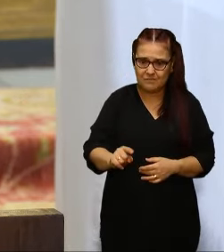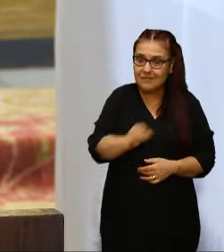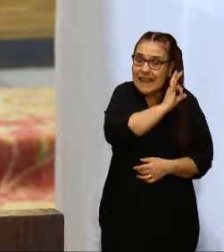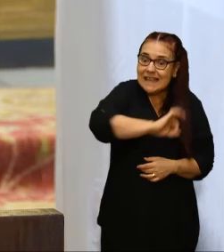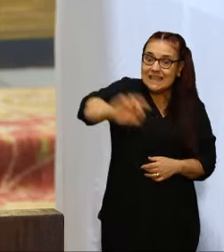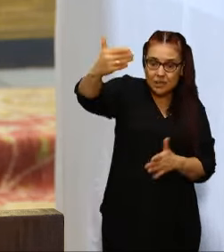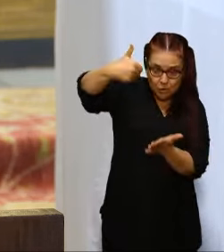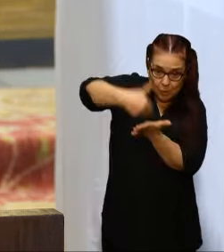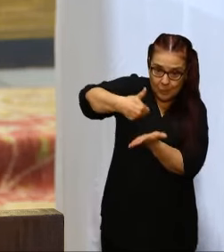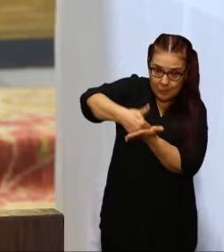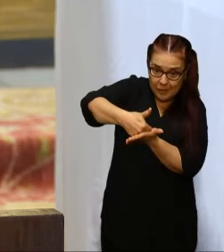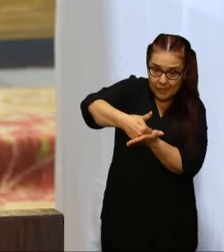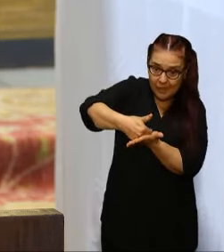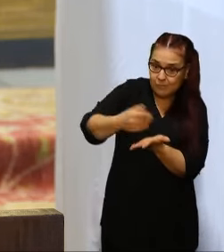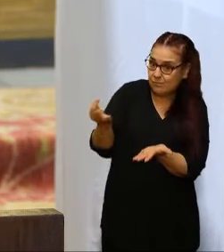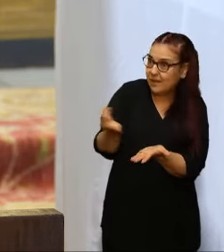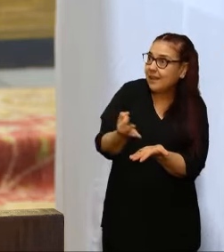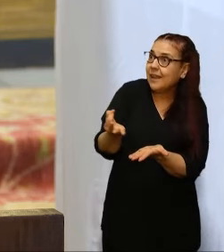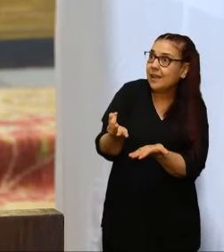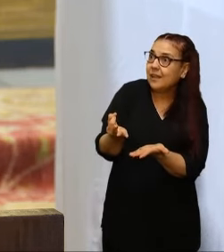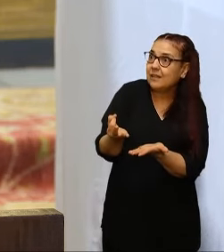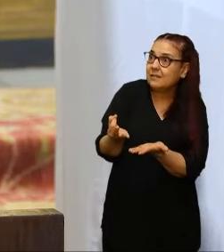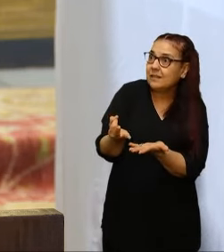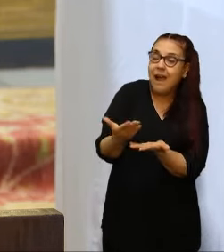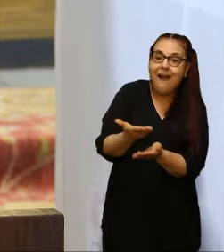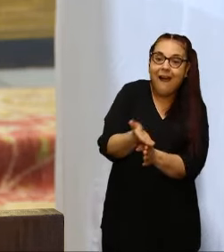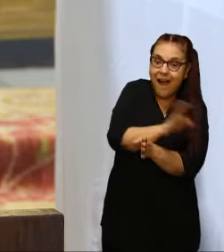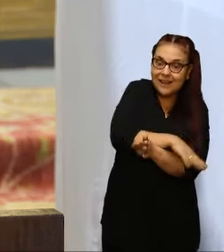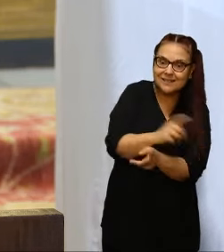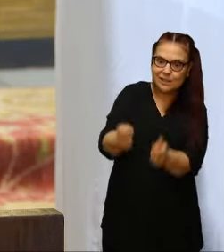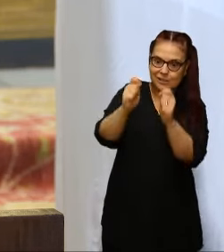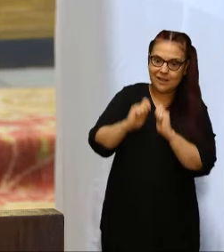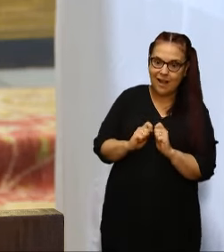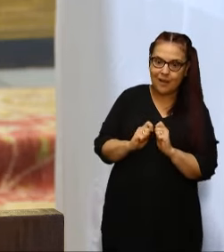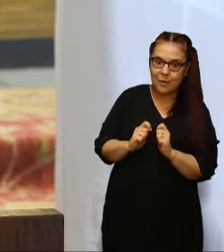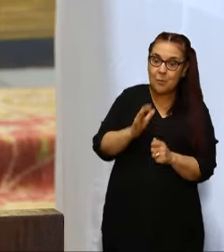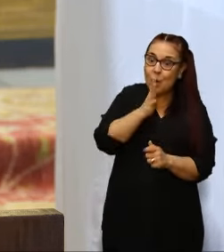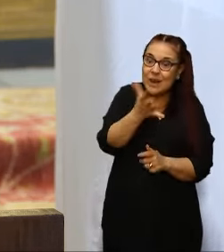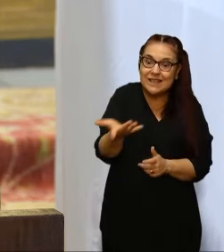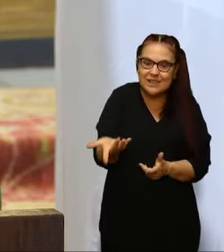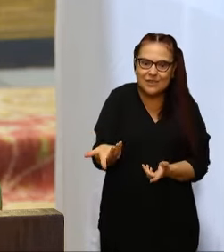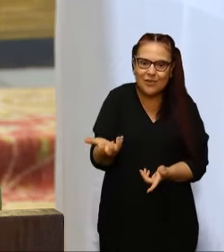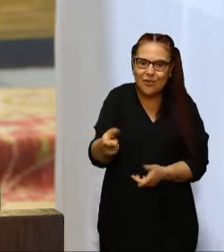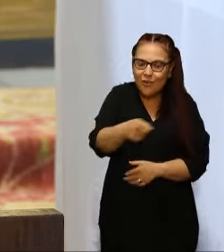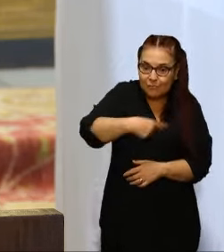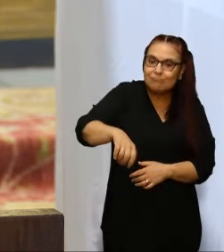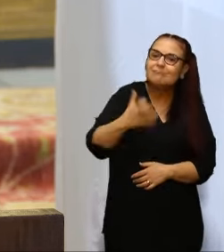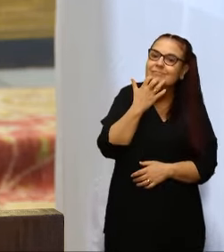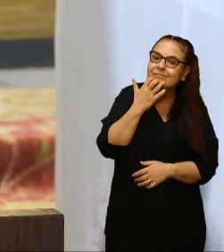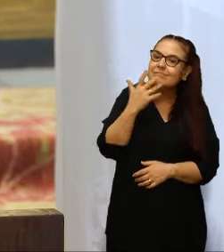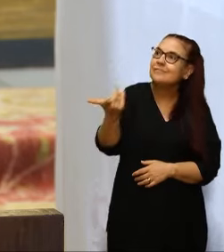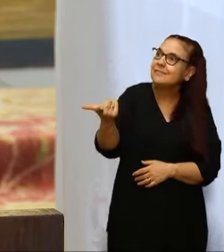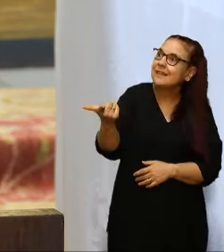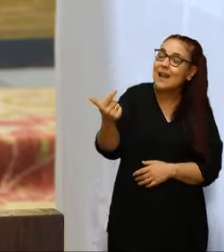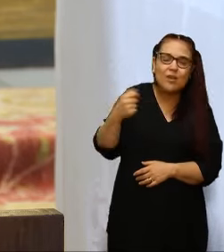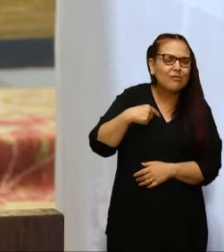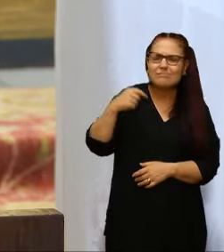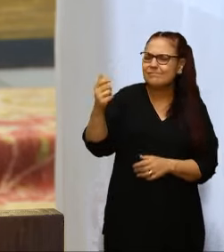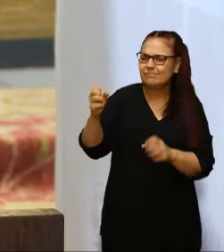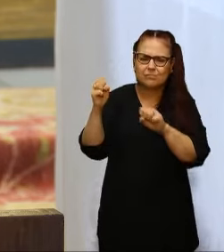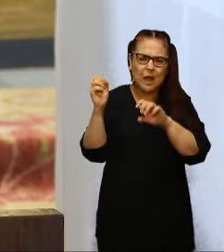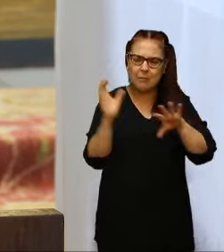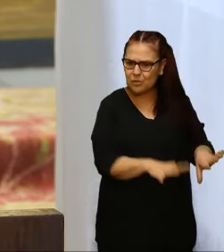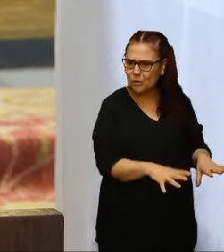que precisamente nos ha dado. Por eso tenemos un modelo donde reflejarnos. Él nunca nos deja